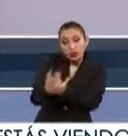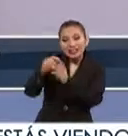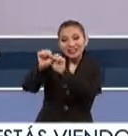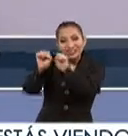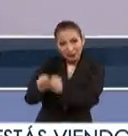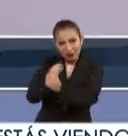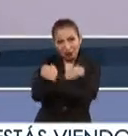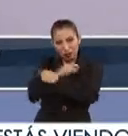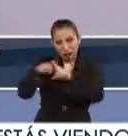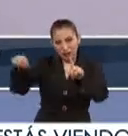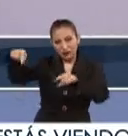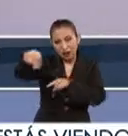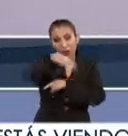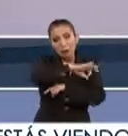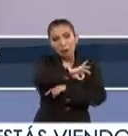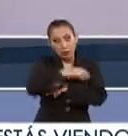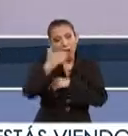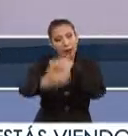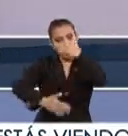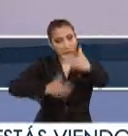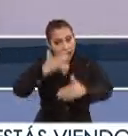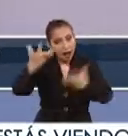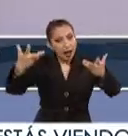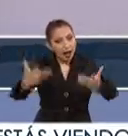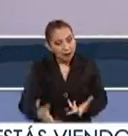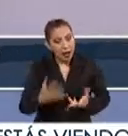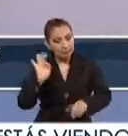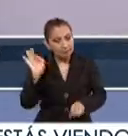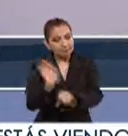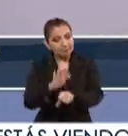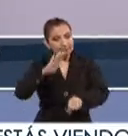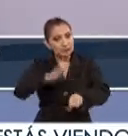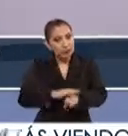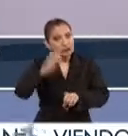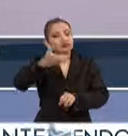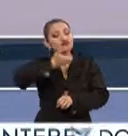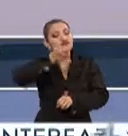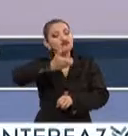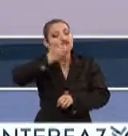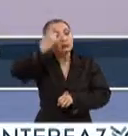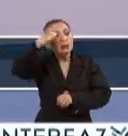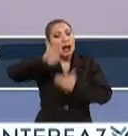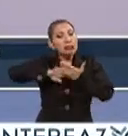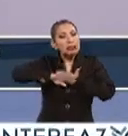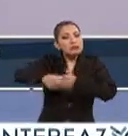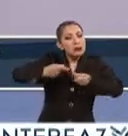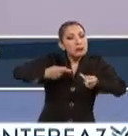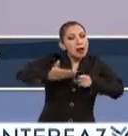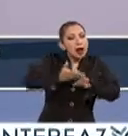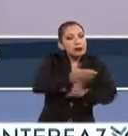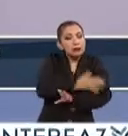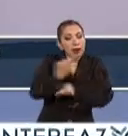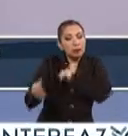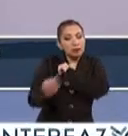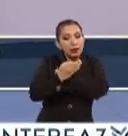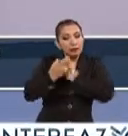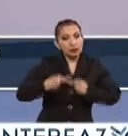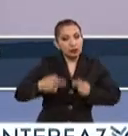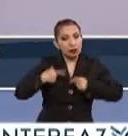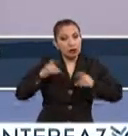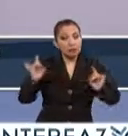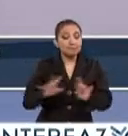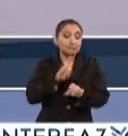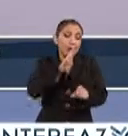sistemas educativos será posible avanzar en la creación y el fortalecimiento de una cultura de la prevención que permita proteger a las sociedades de